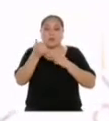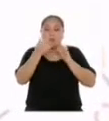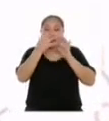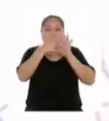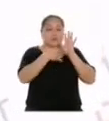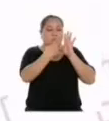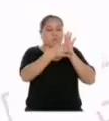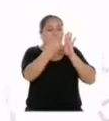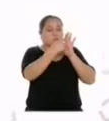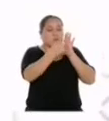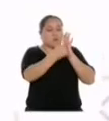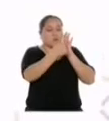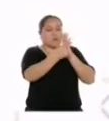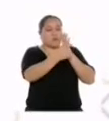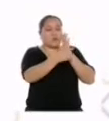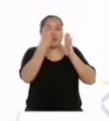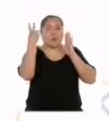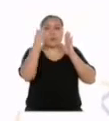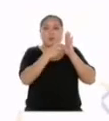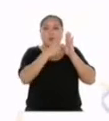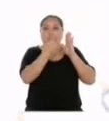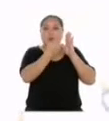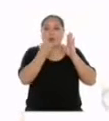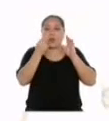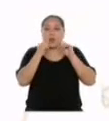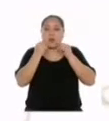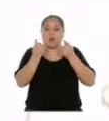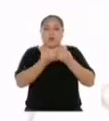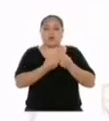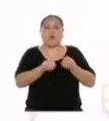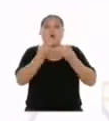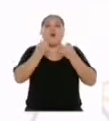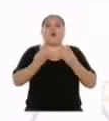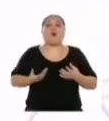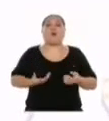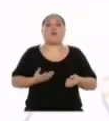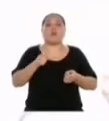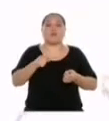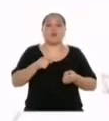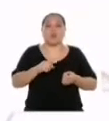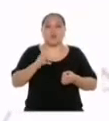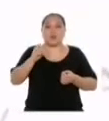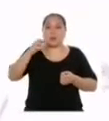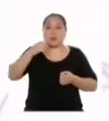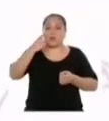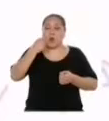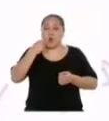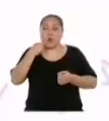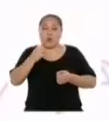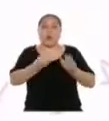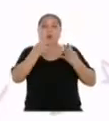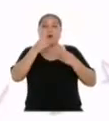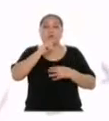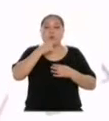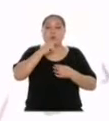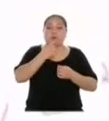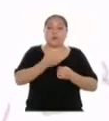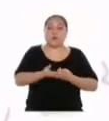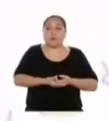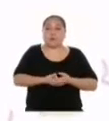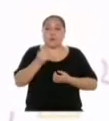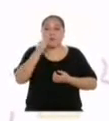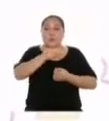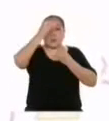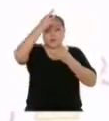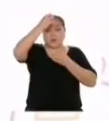Entonces, hemos registrado para cada grupo referido a la edad la cantidad de los que eran masculinos y femeninos. Con esa